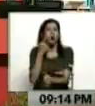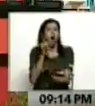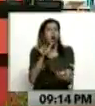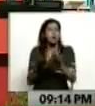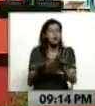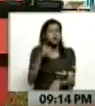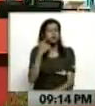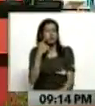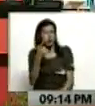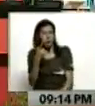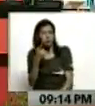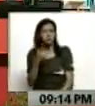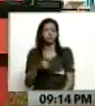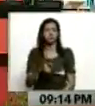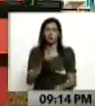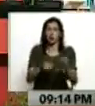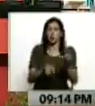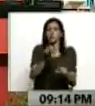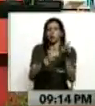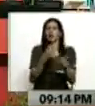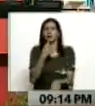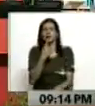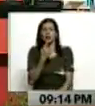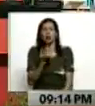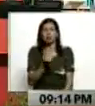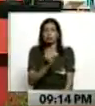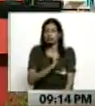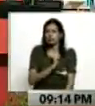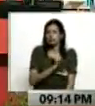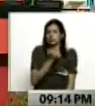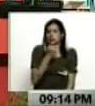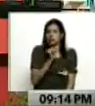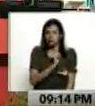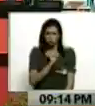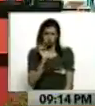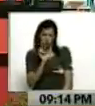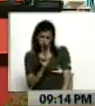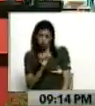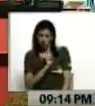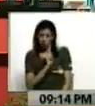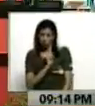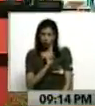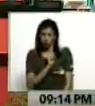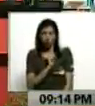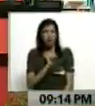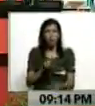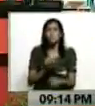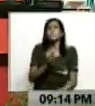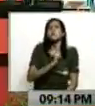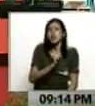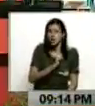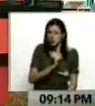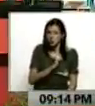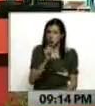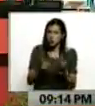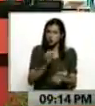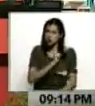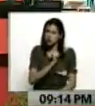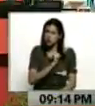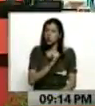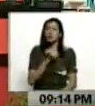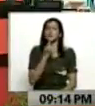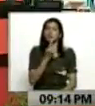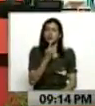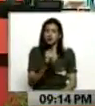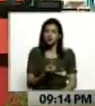uno escucha a veces no unos compañeros por ahí que como que les da miedo la cosa como que les da miedo la